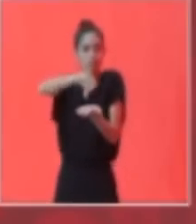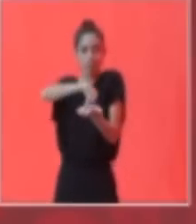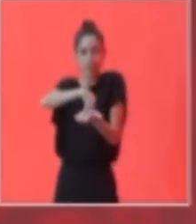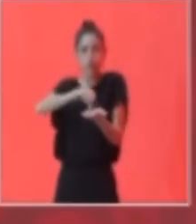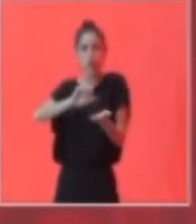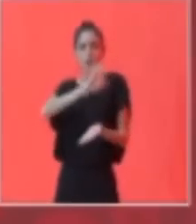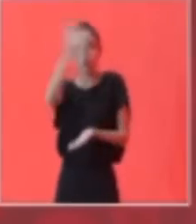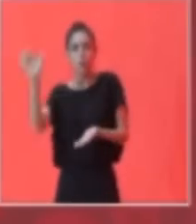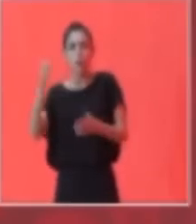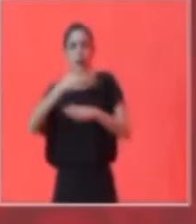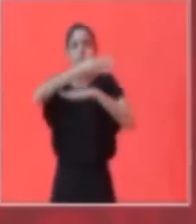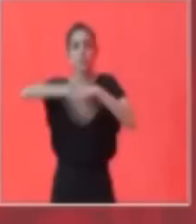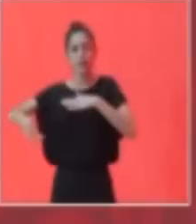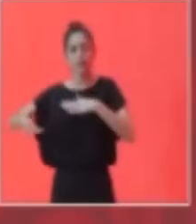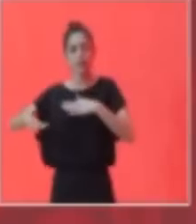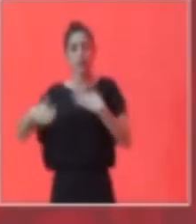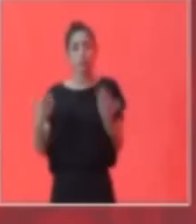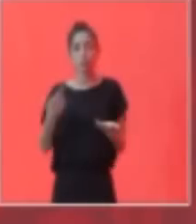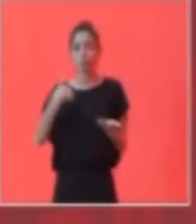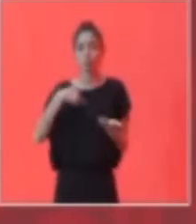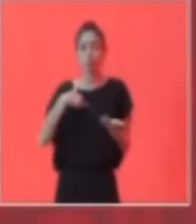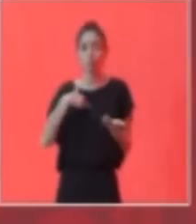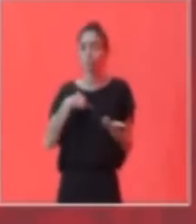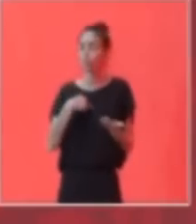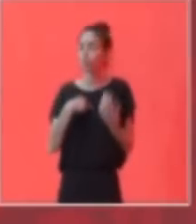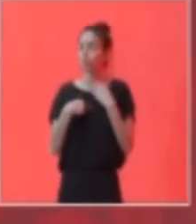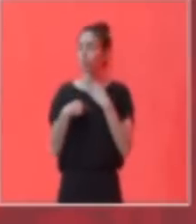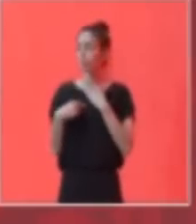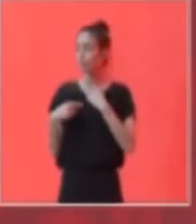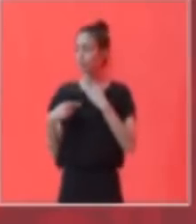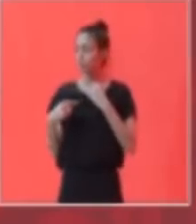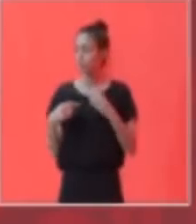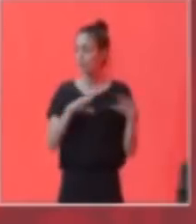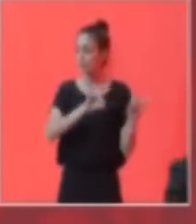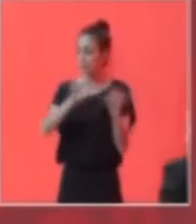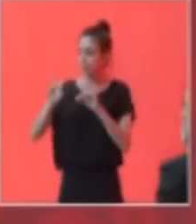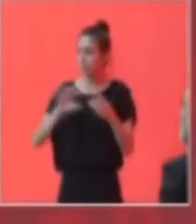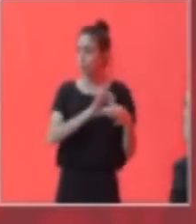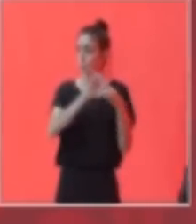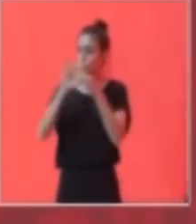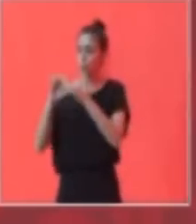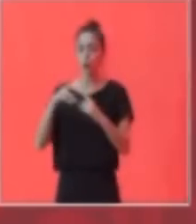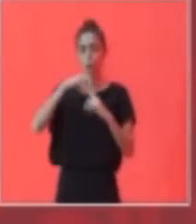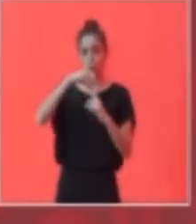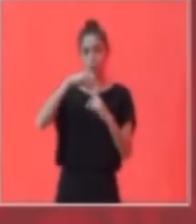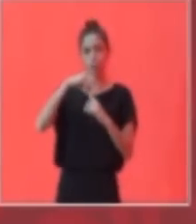del Mediterráneo. Hoy somos una de las regiones clave de la Unión Europea, admirada en el mundo.